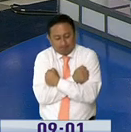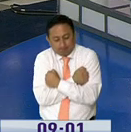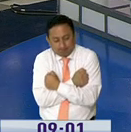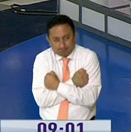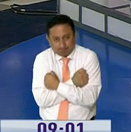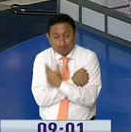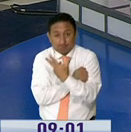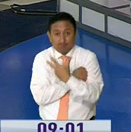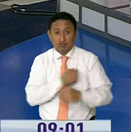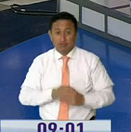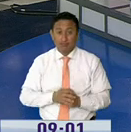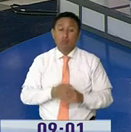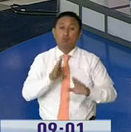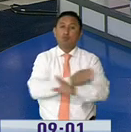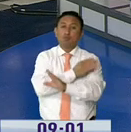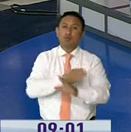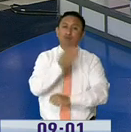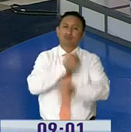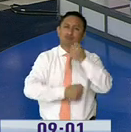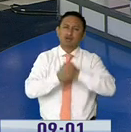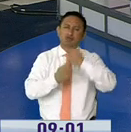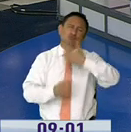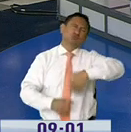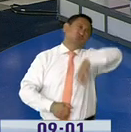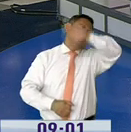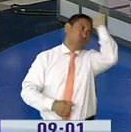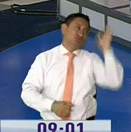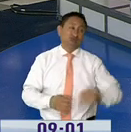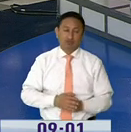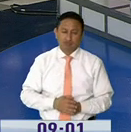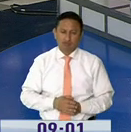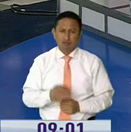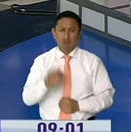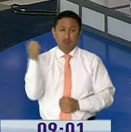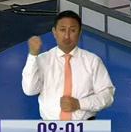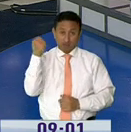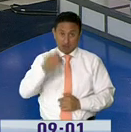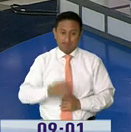mi querido Pablito, músico de muchísimos años, talentosísimo él.